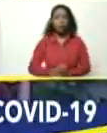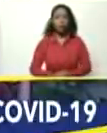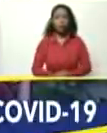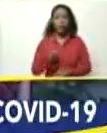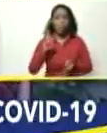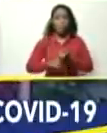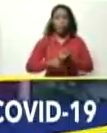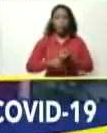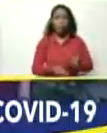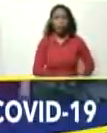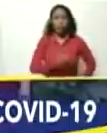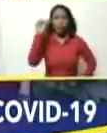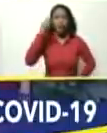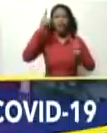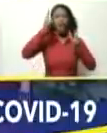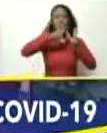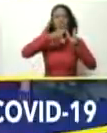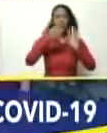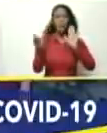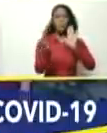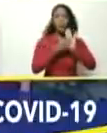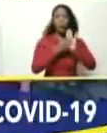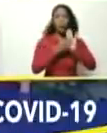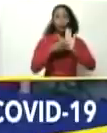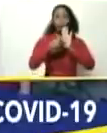Ahí en BTV pusieron